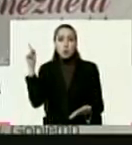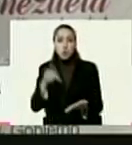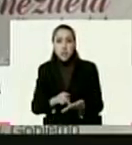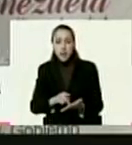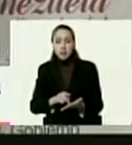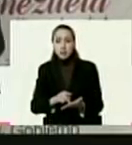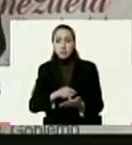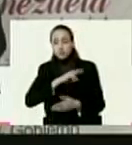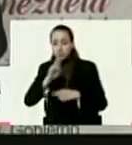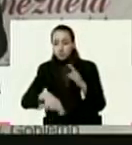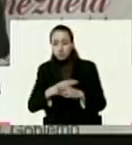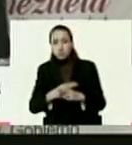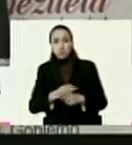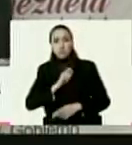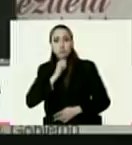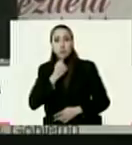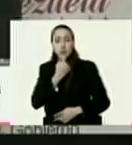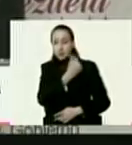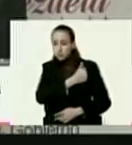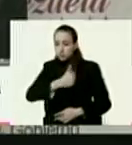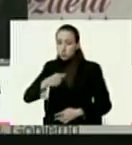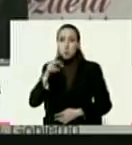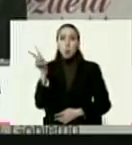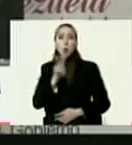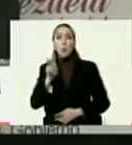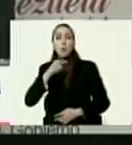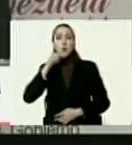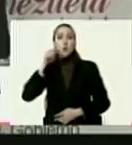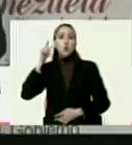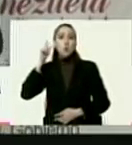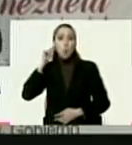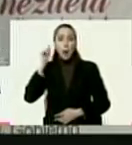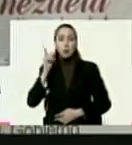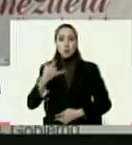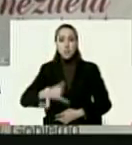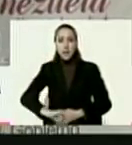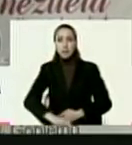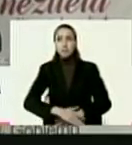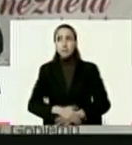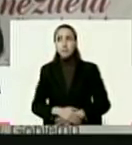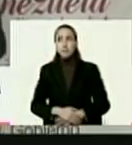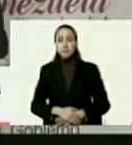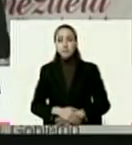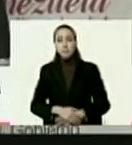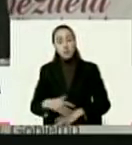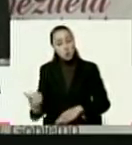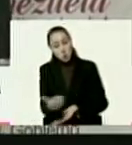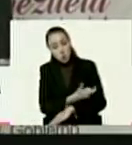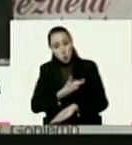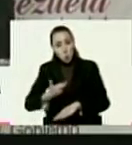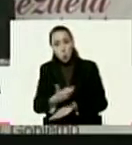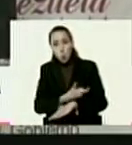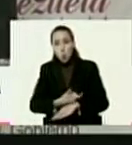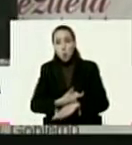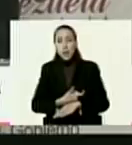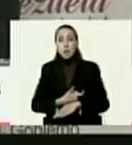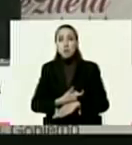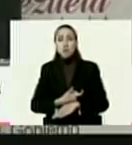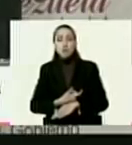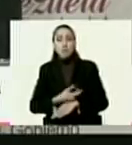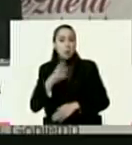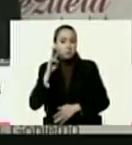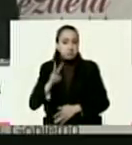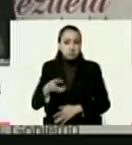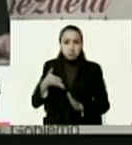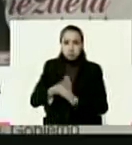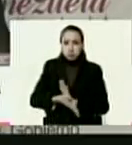universal, secreta de todas las venezolanas y todos los venezolanos. Un gobierno que se arroga la